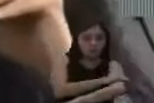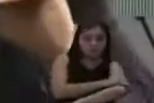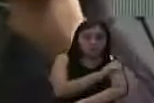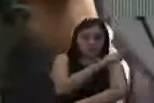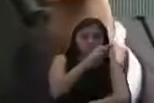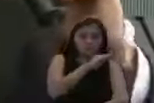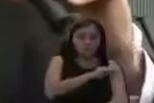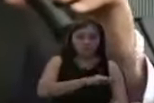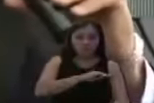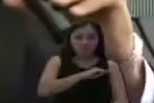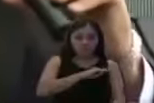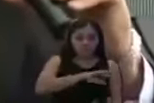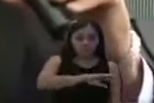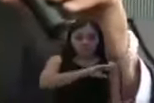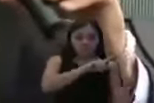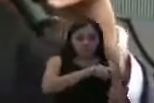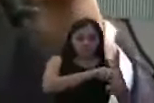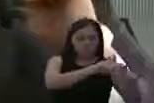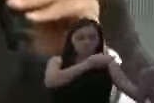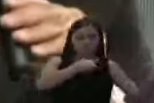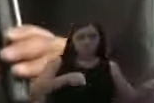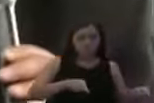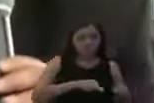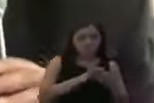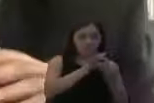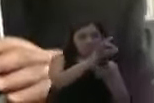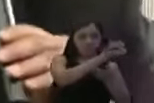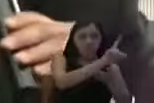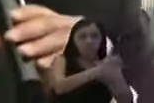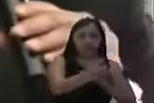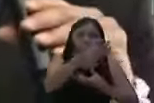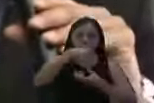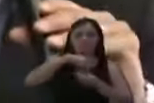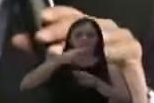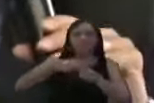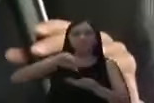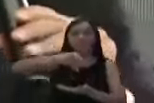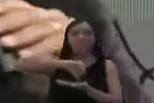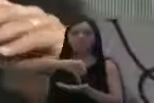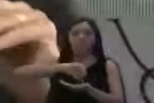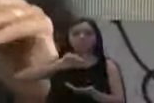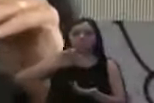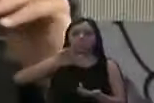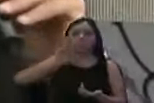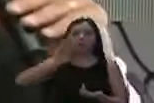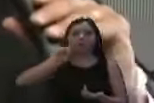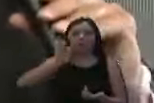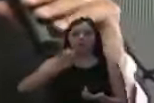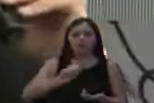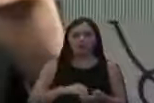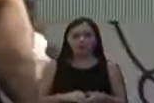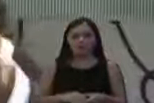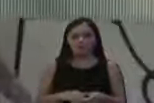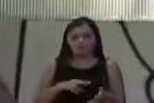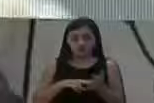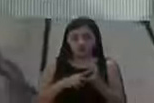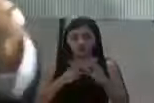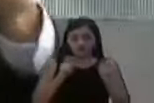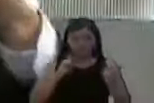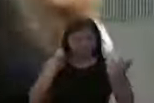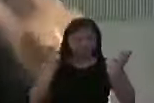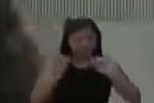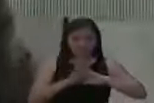urbana para que esa hectárea no valga 400 sino 000 y volvimos multimillonarios a los panas con información privilegiada